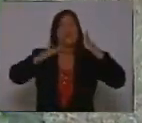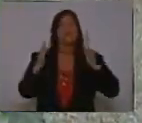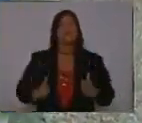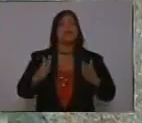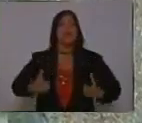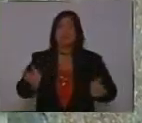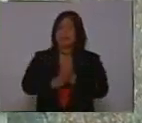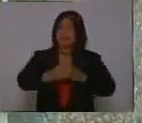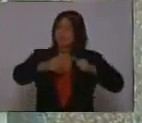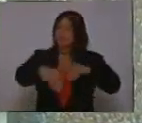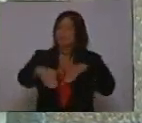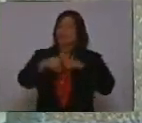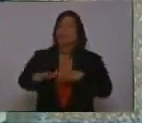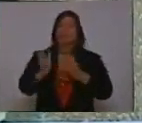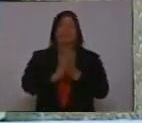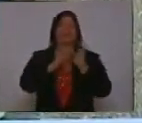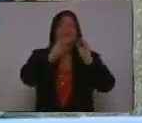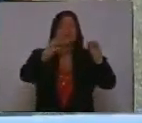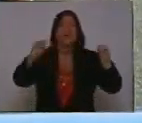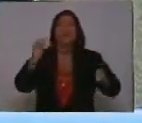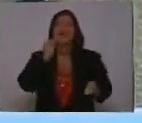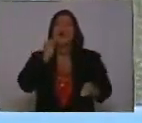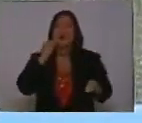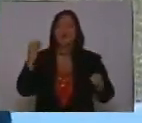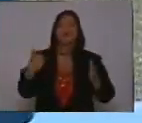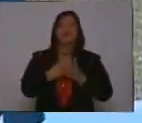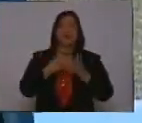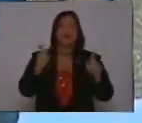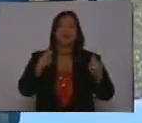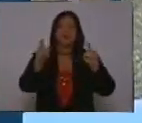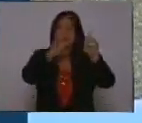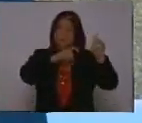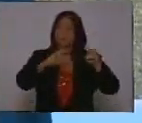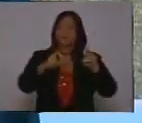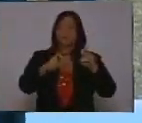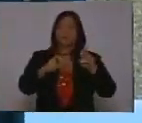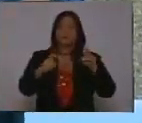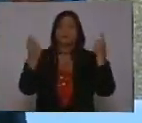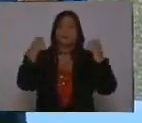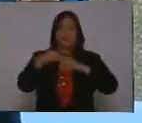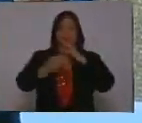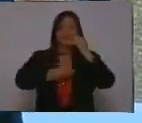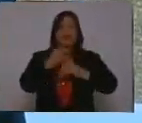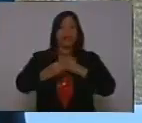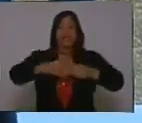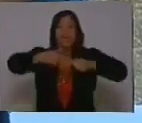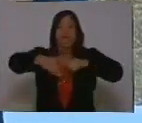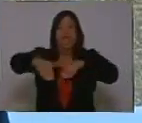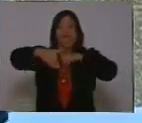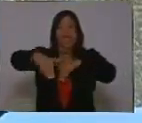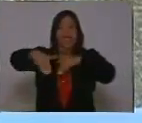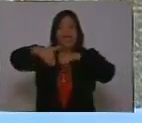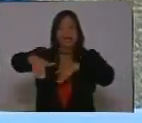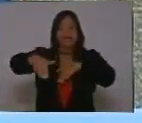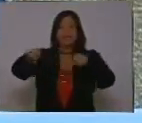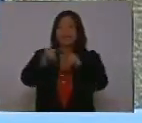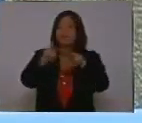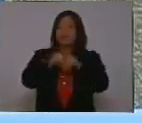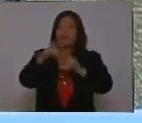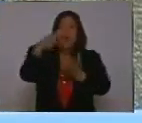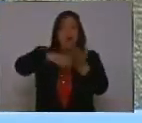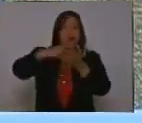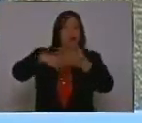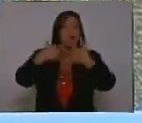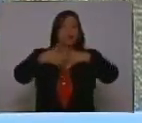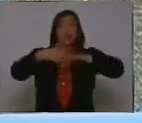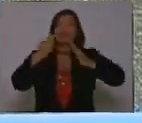militantes revolucionarios. Así tenemos que ser los jóvenes. Hoy tenemos que hacer un exército productivo